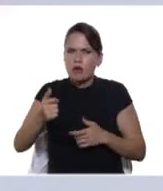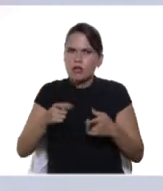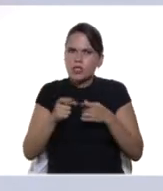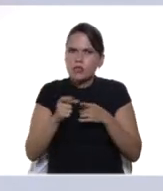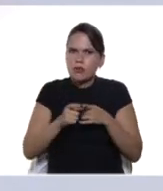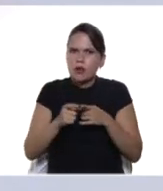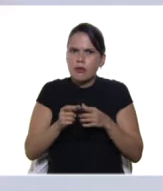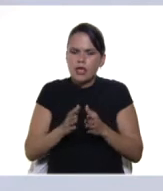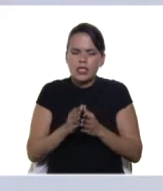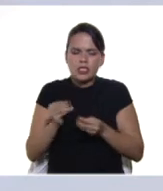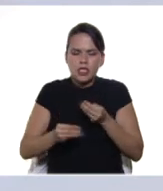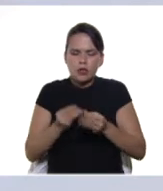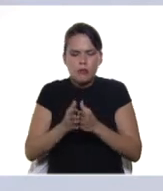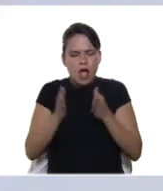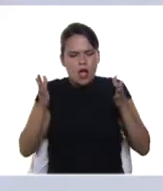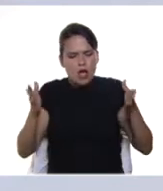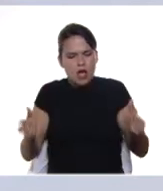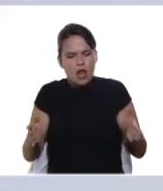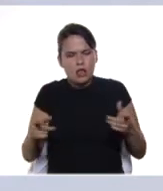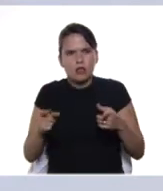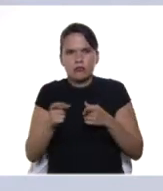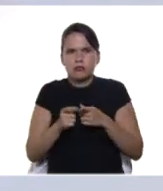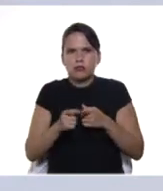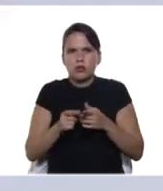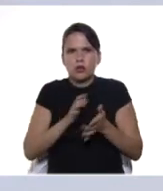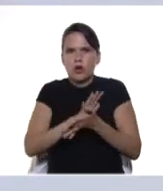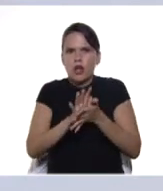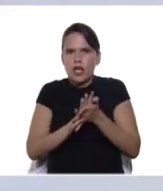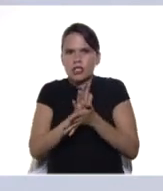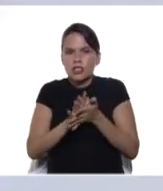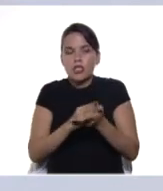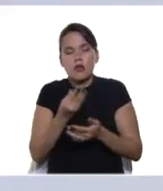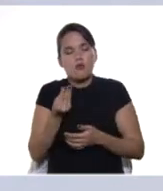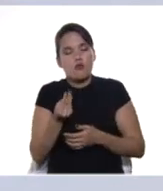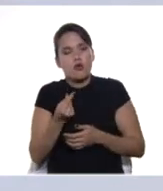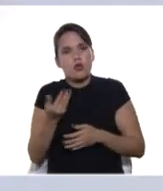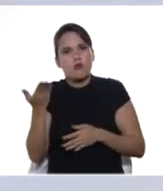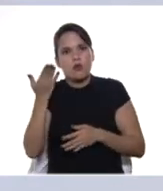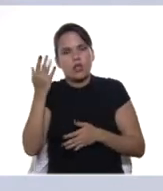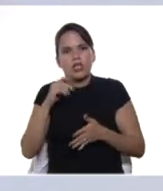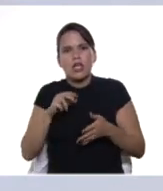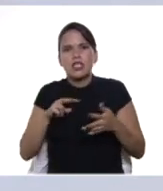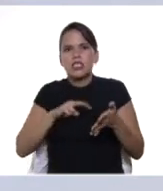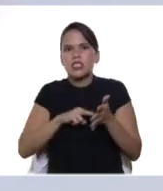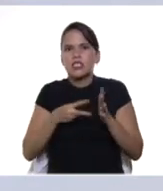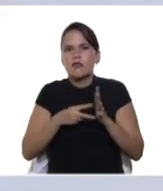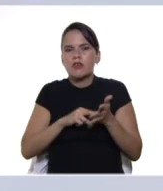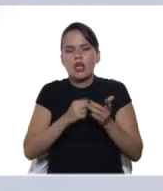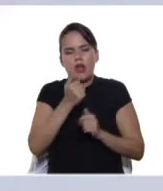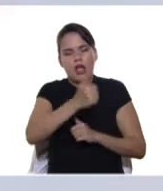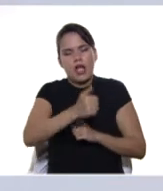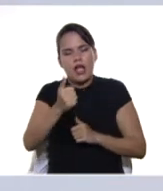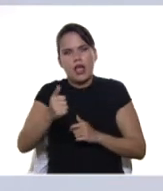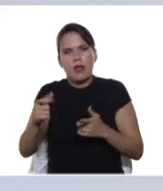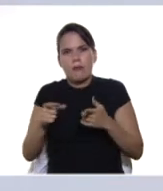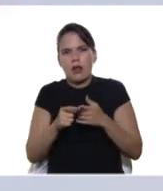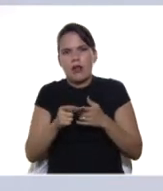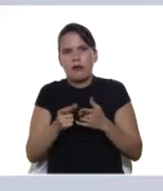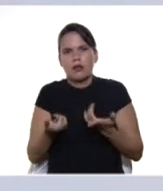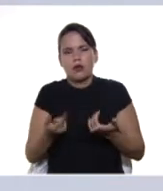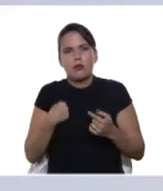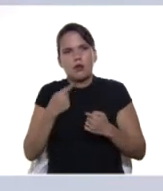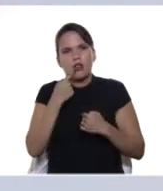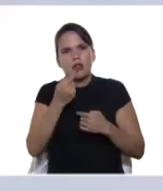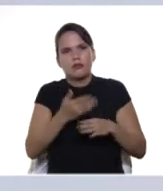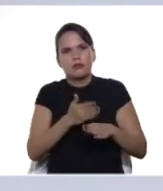ir ampliando nuestro vocabulario con la seña y, muy importante, el significado de cada una de ellas. Como les